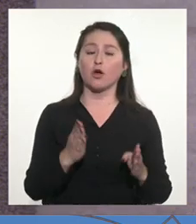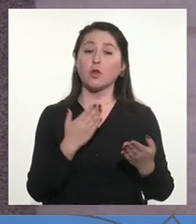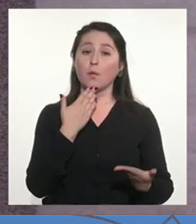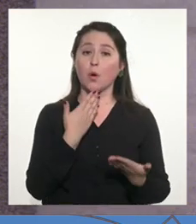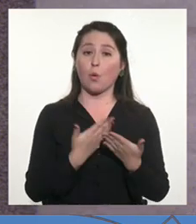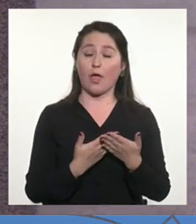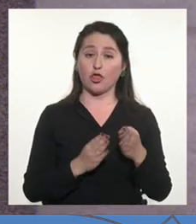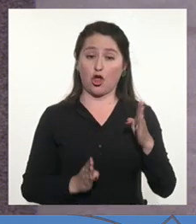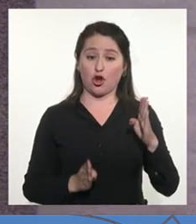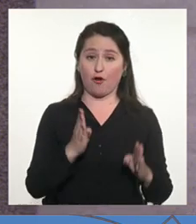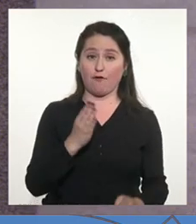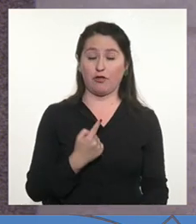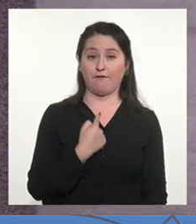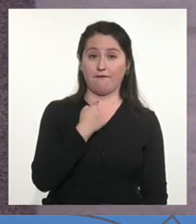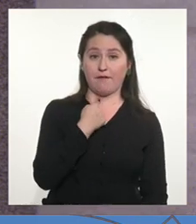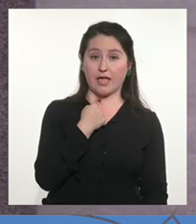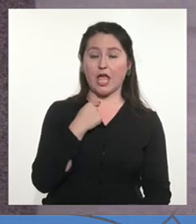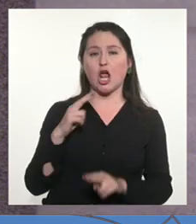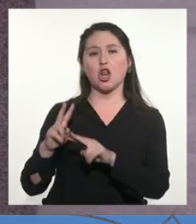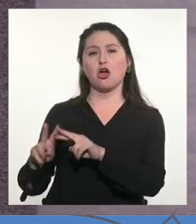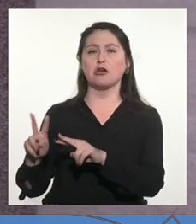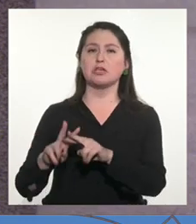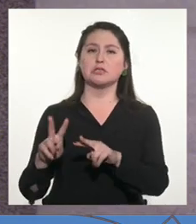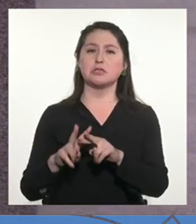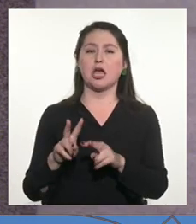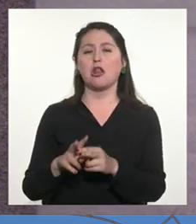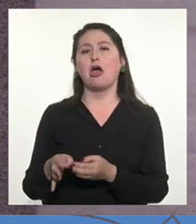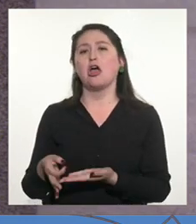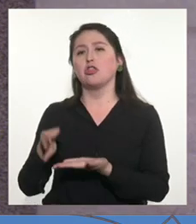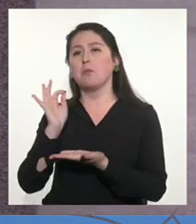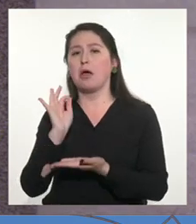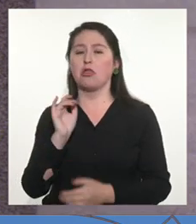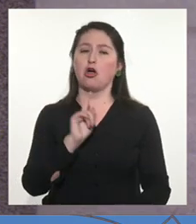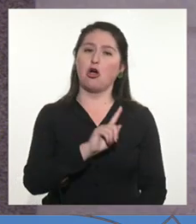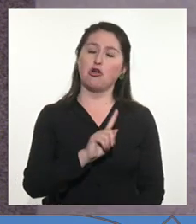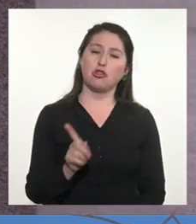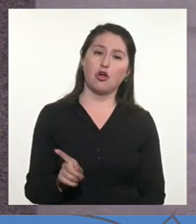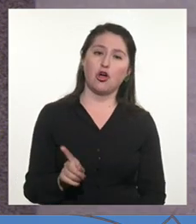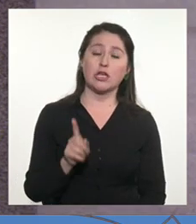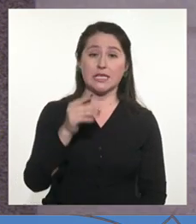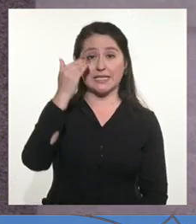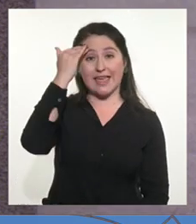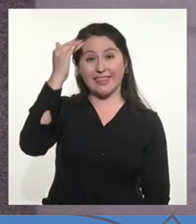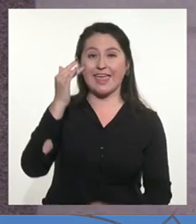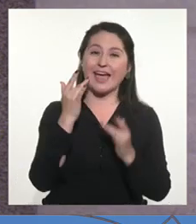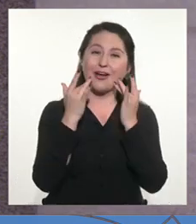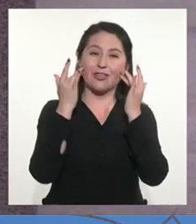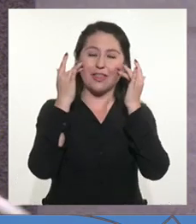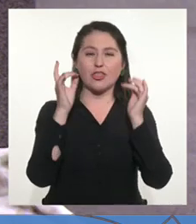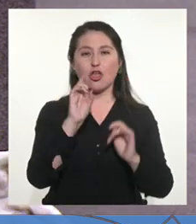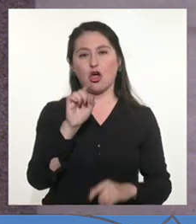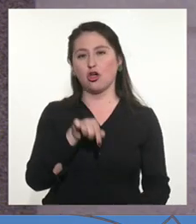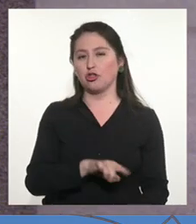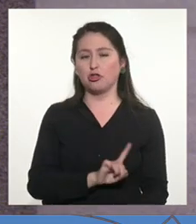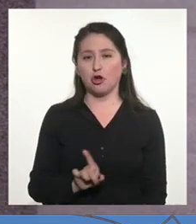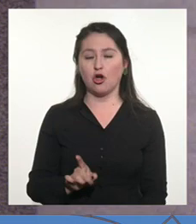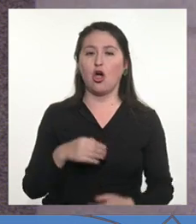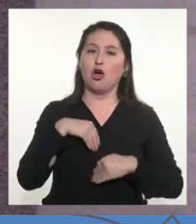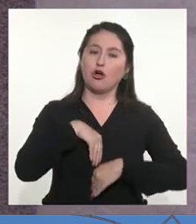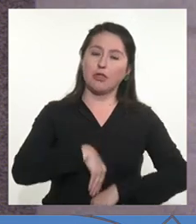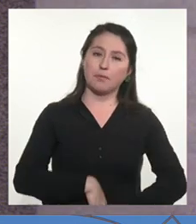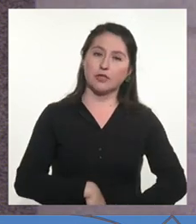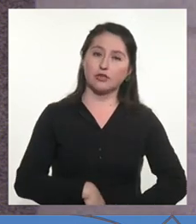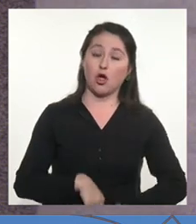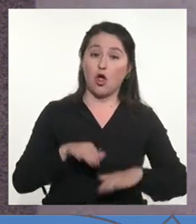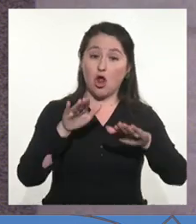robots fallan lo van a hacer indistintamente se han tomado desayuno no si ese día estuvieron contento o no o si están con depresión o no bueno y